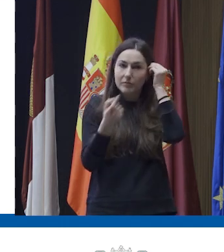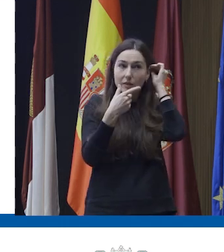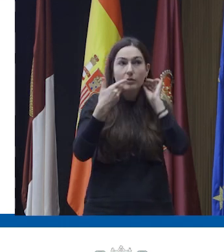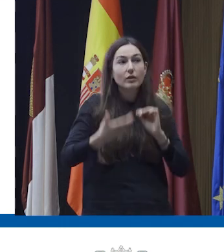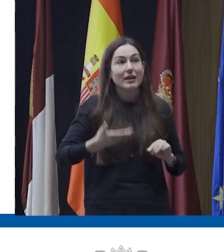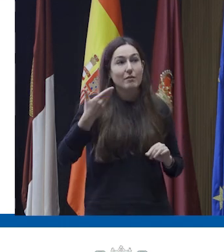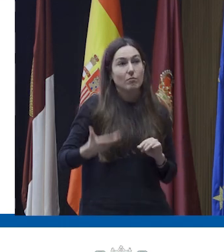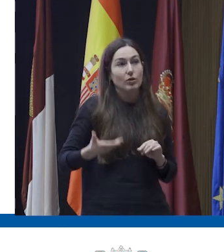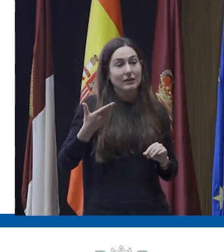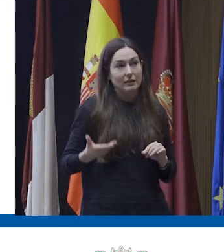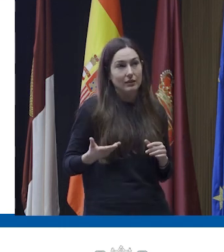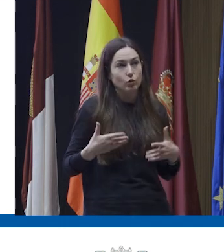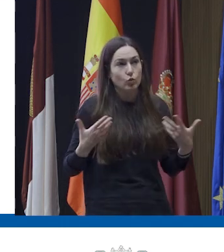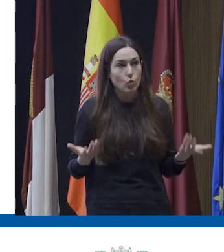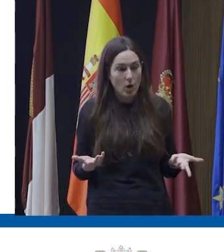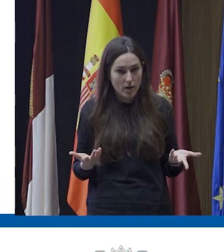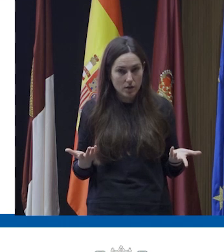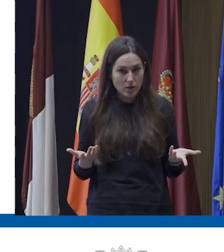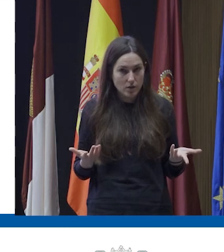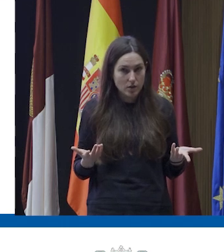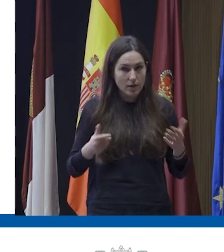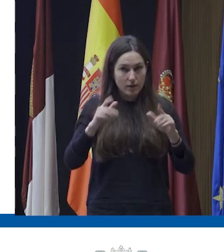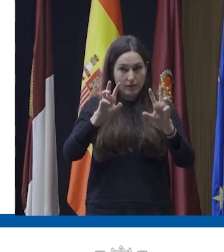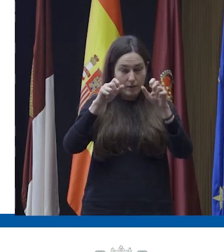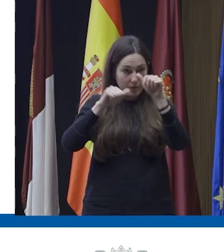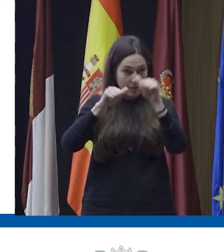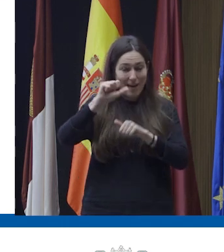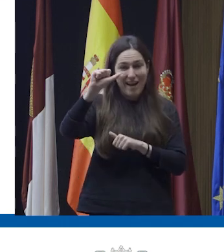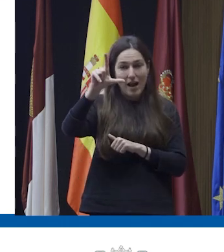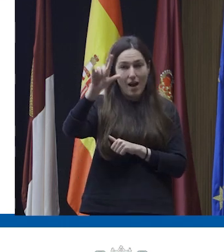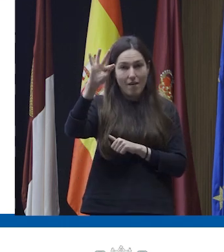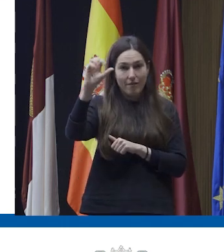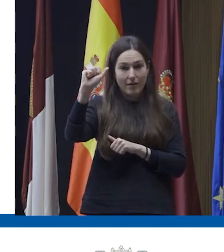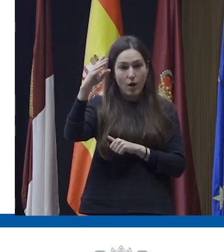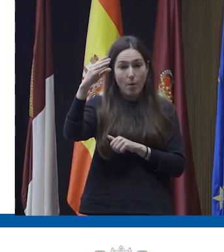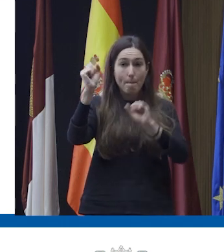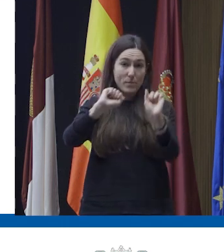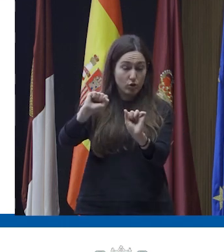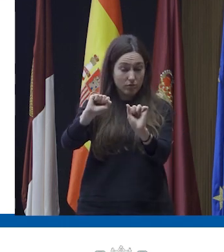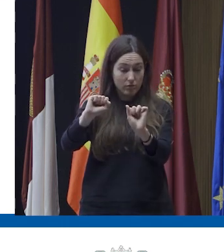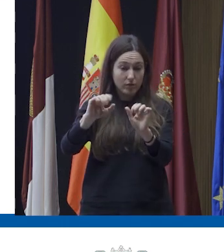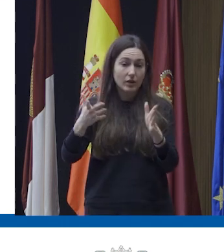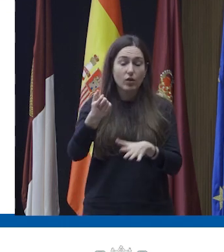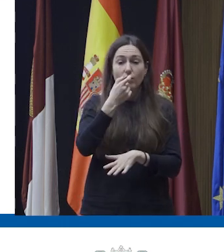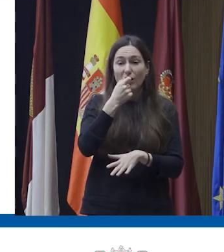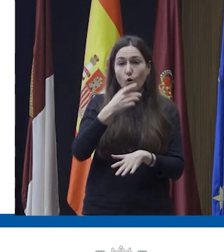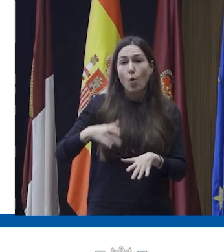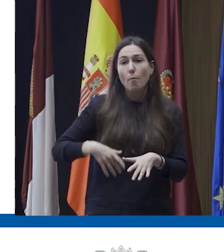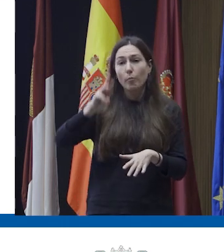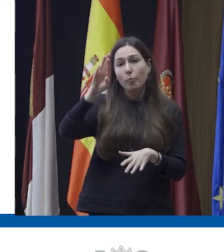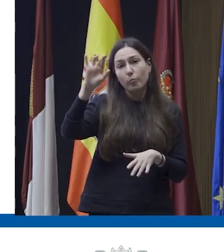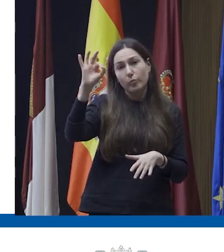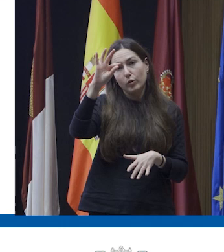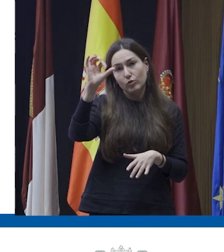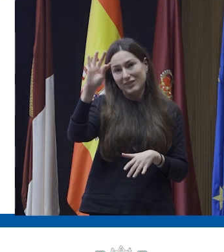importantes a la hora de operar de cataratas? Pues normalmente los alfa-bloqueantes, que son los fármacos de la próstata, y algún antihipertensivo,